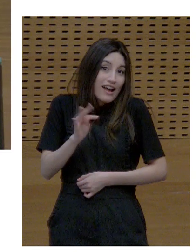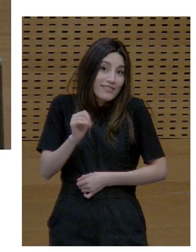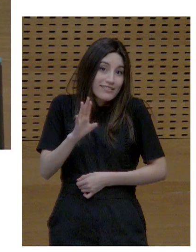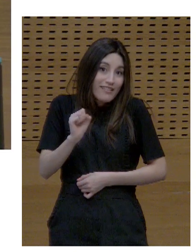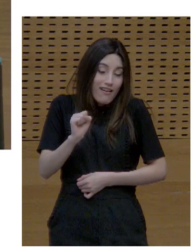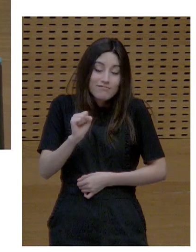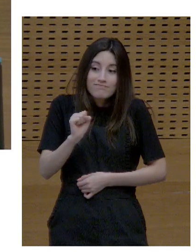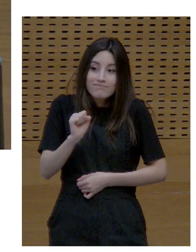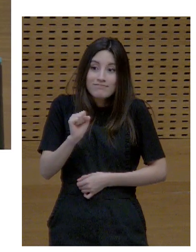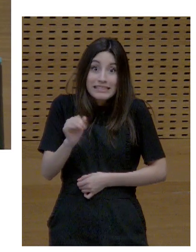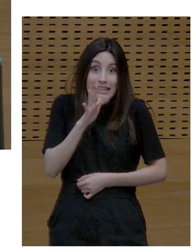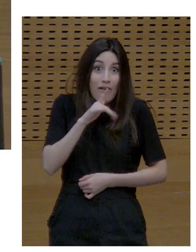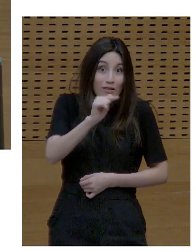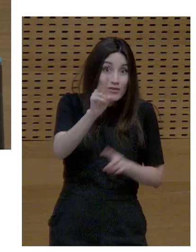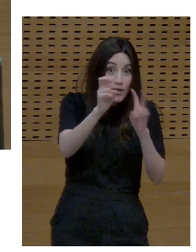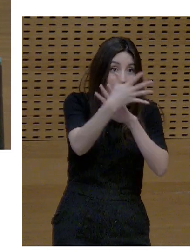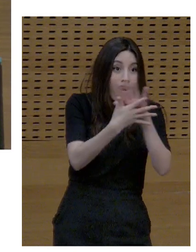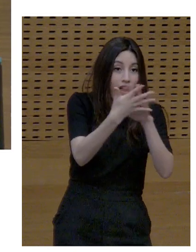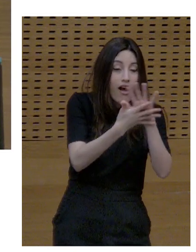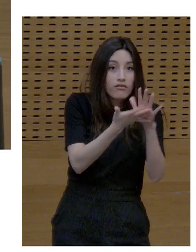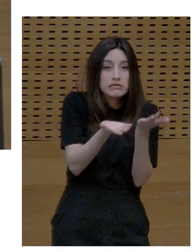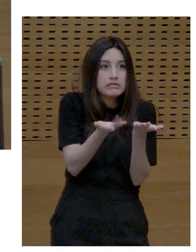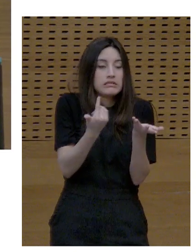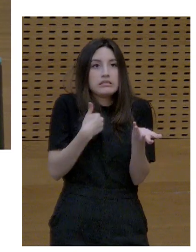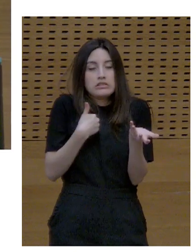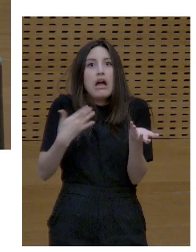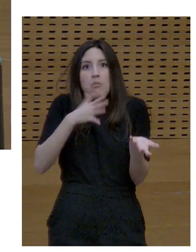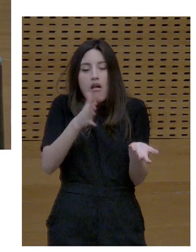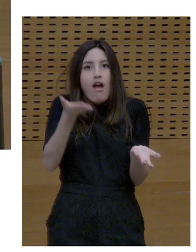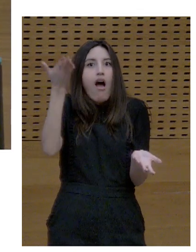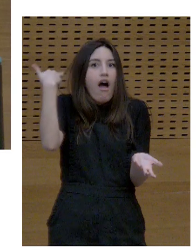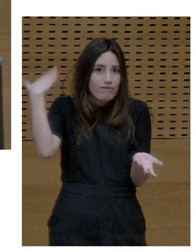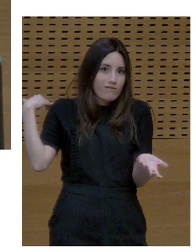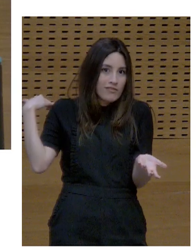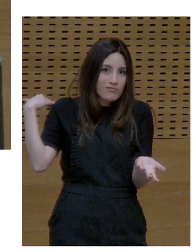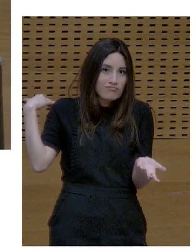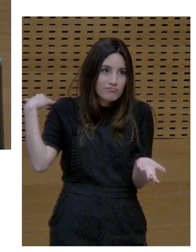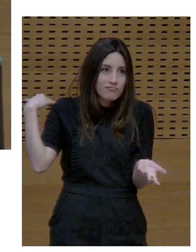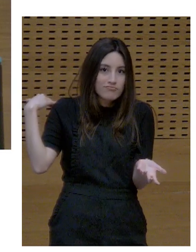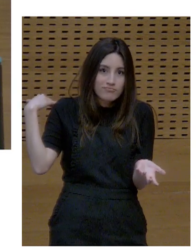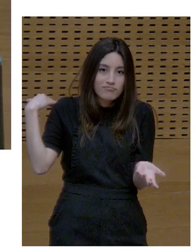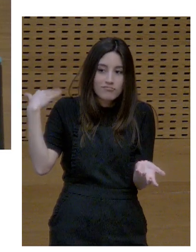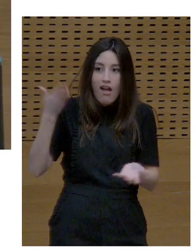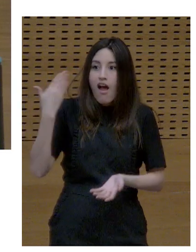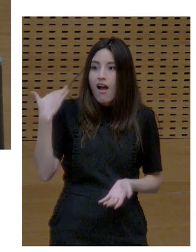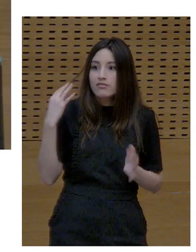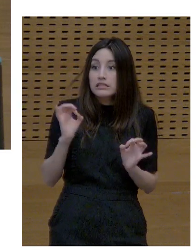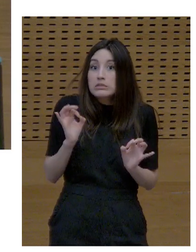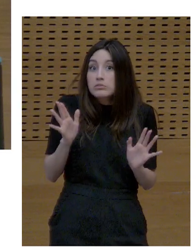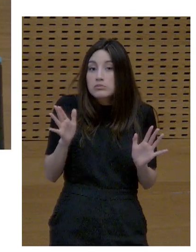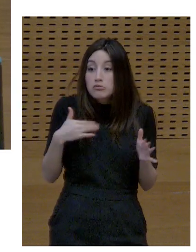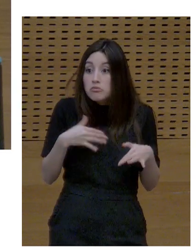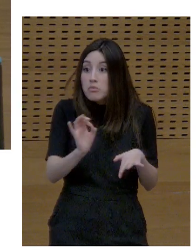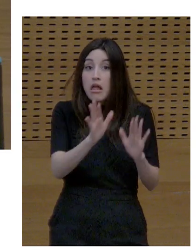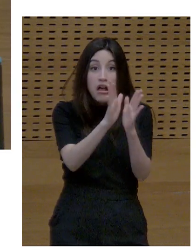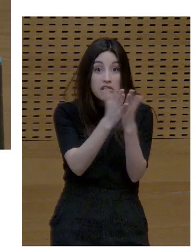hablas, claro, digo, si es que esto venía de antes. O sea que yo eso no leí el libro